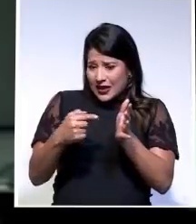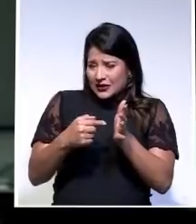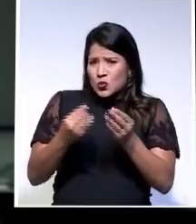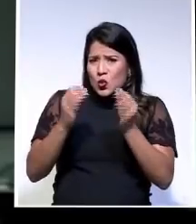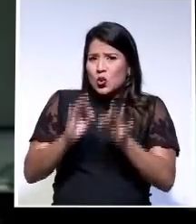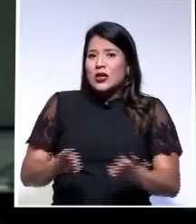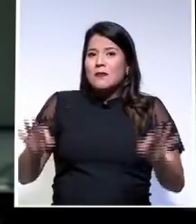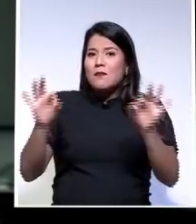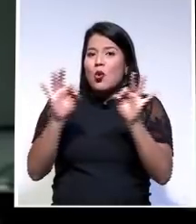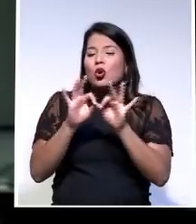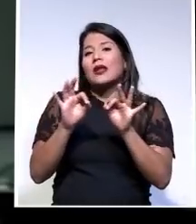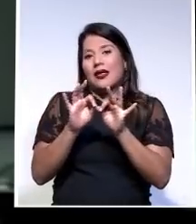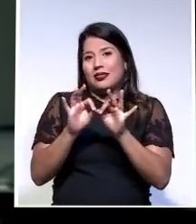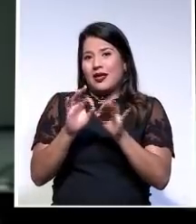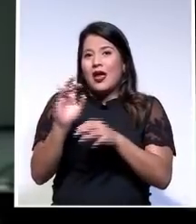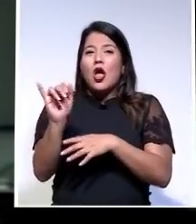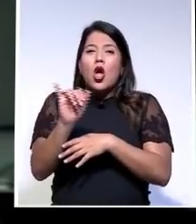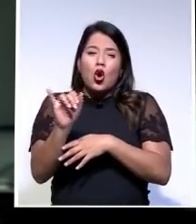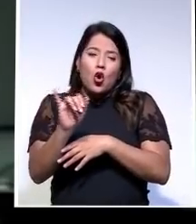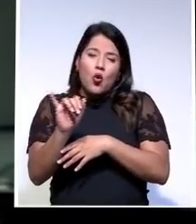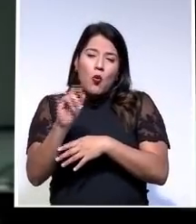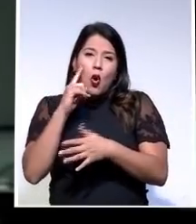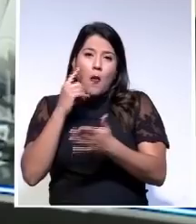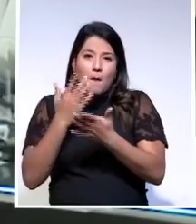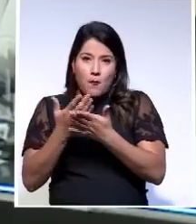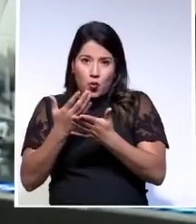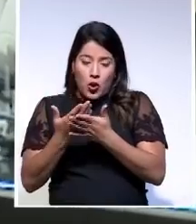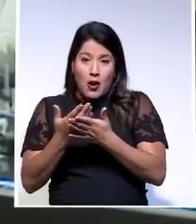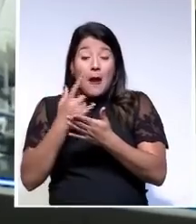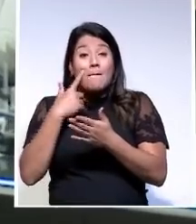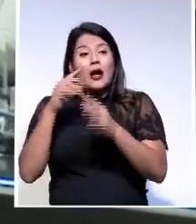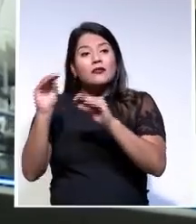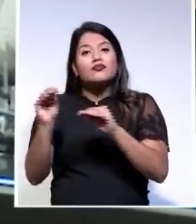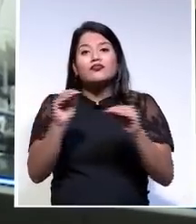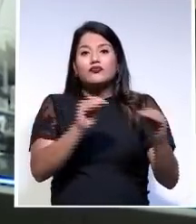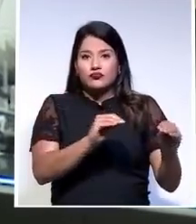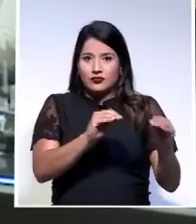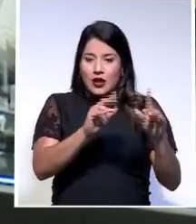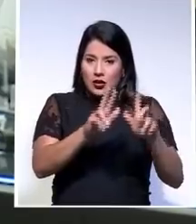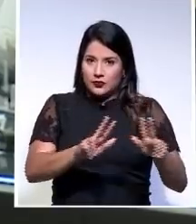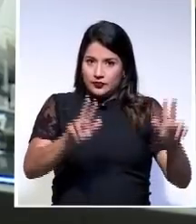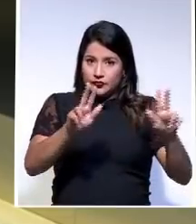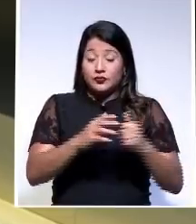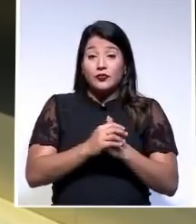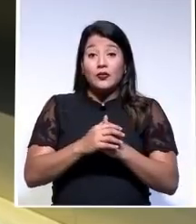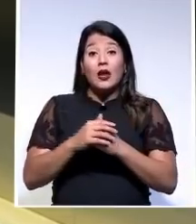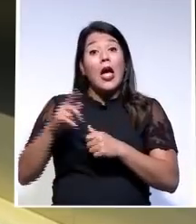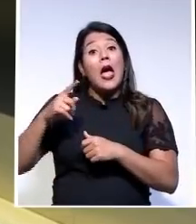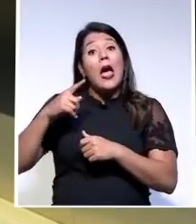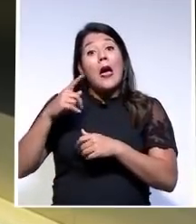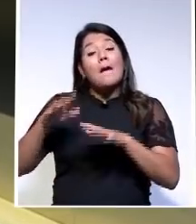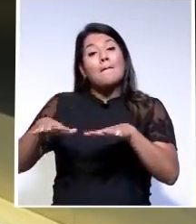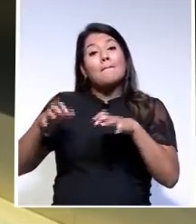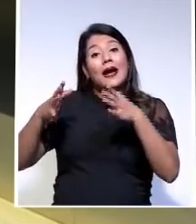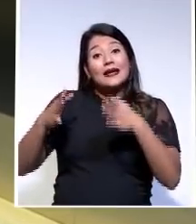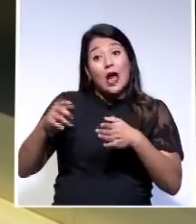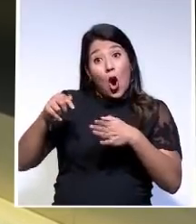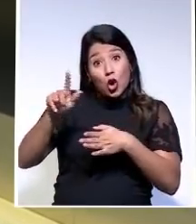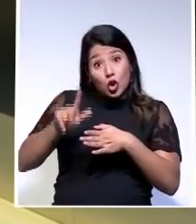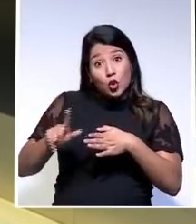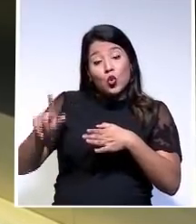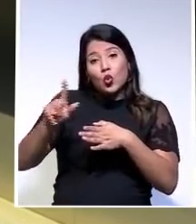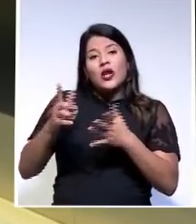importante como un criterio para que se le traslade al relator. Los magistrados acordaron este lunes enviar ese documento a la